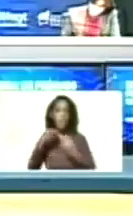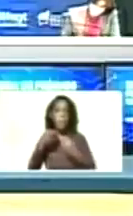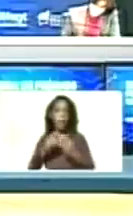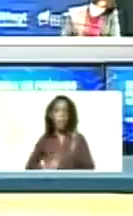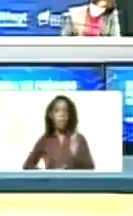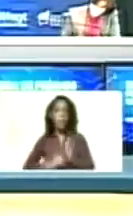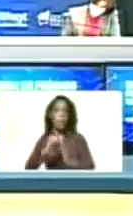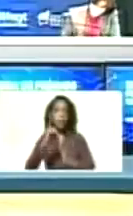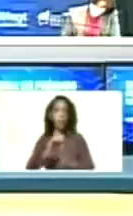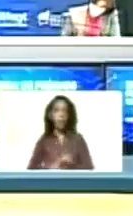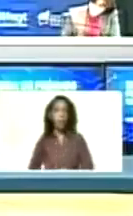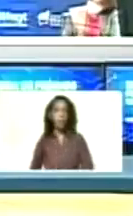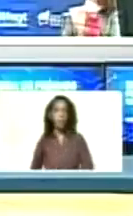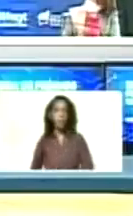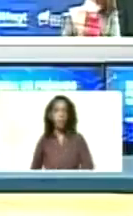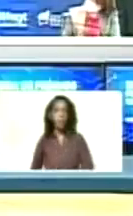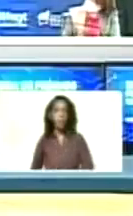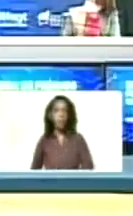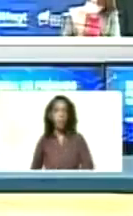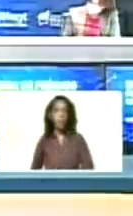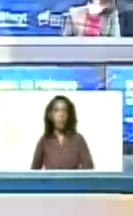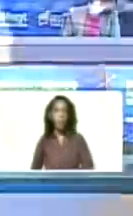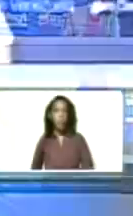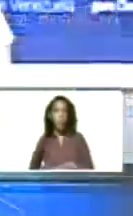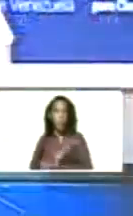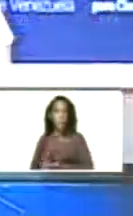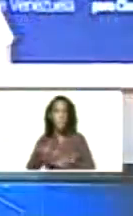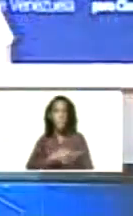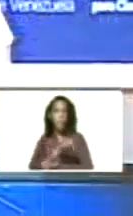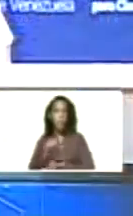desarrollo, los problemas